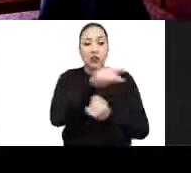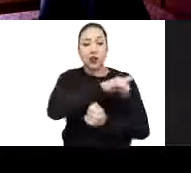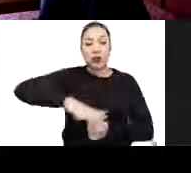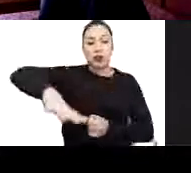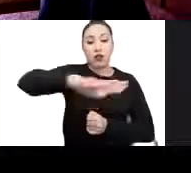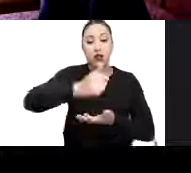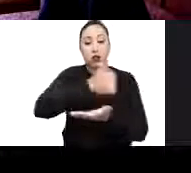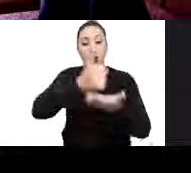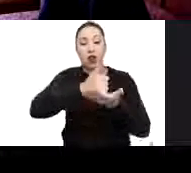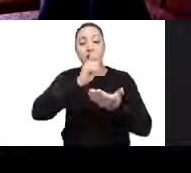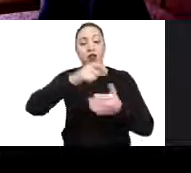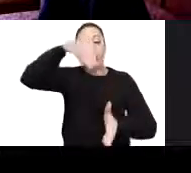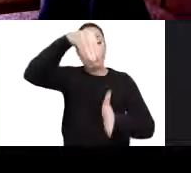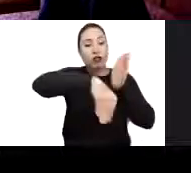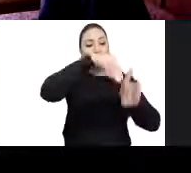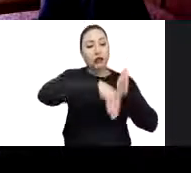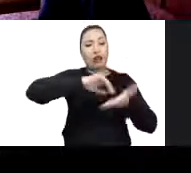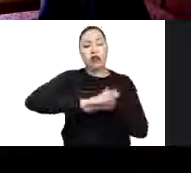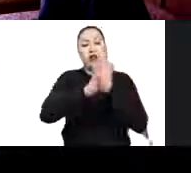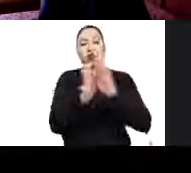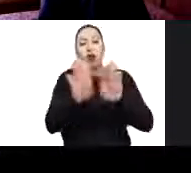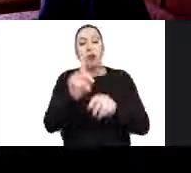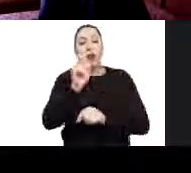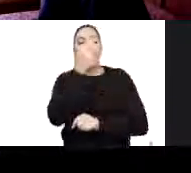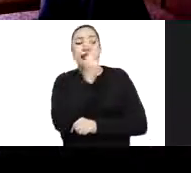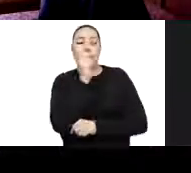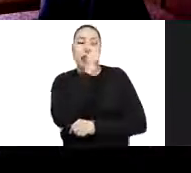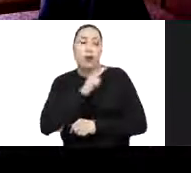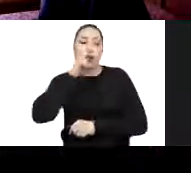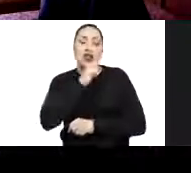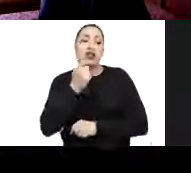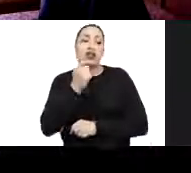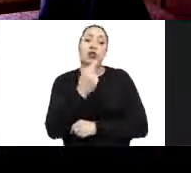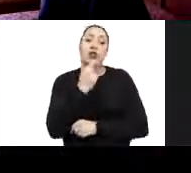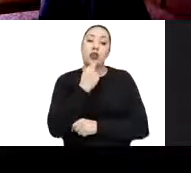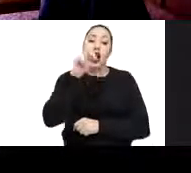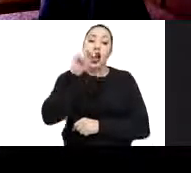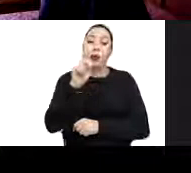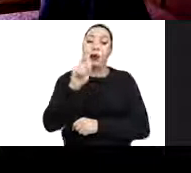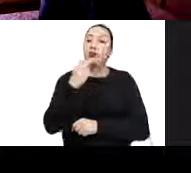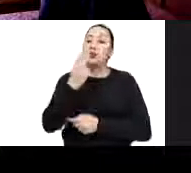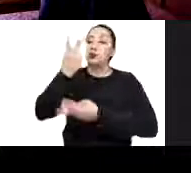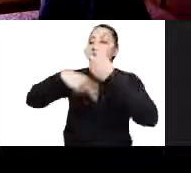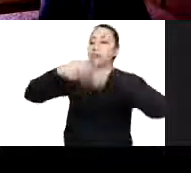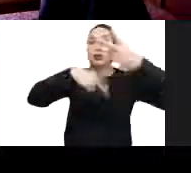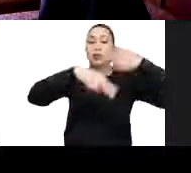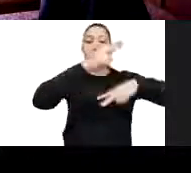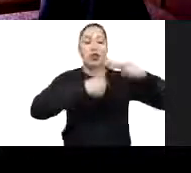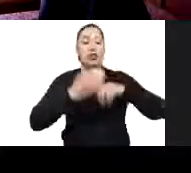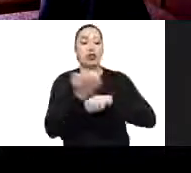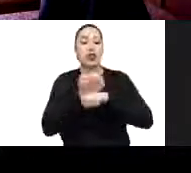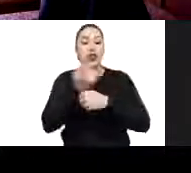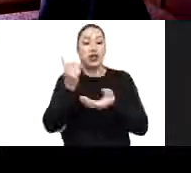la doble valencia agua-sangre que la lengua náhuatl connota. Agua que alimenta y da vida a la urbe, sangre que habita cada uno de